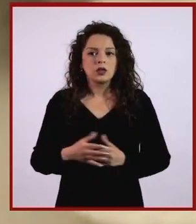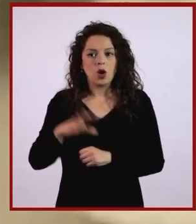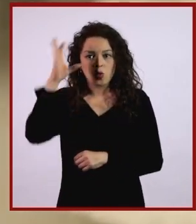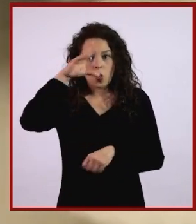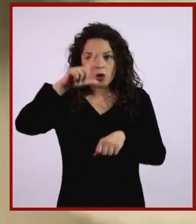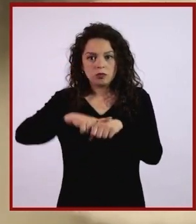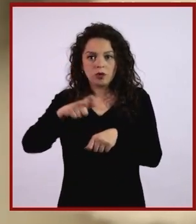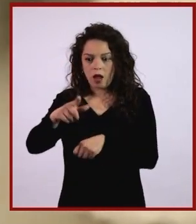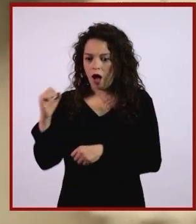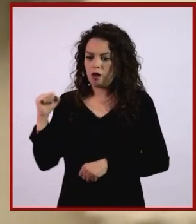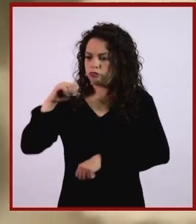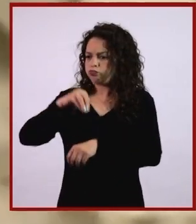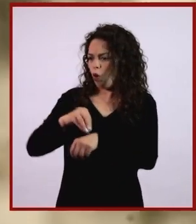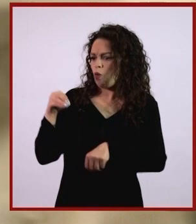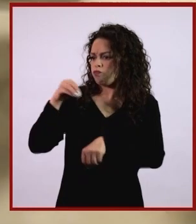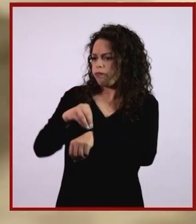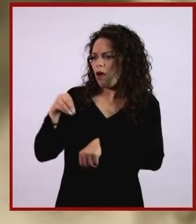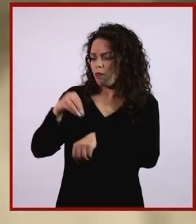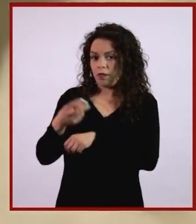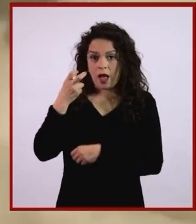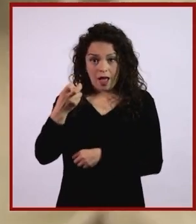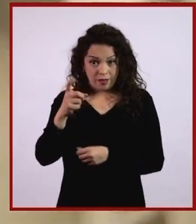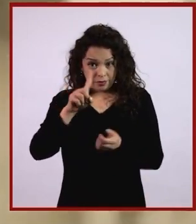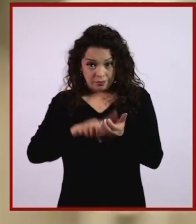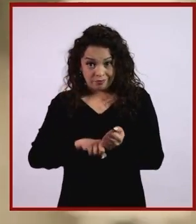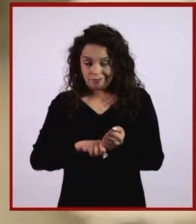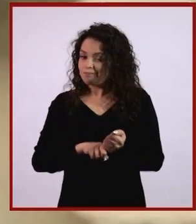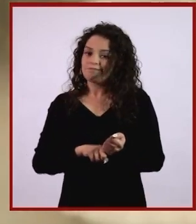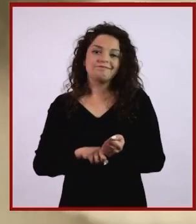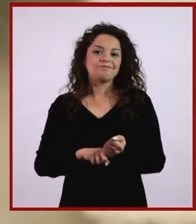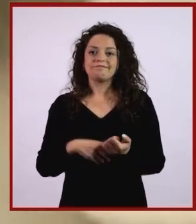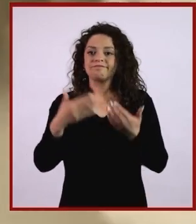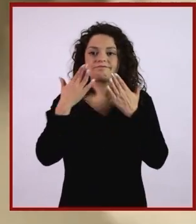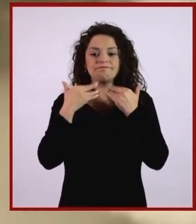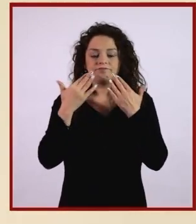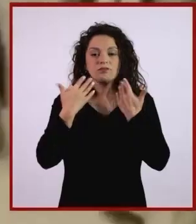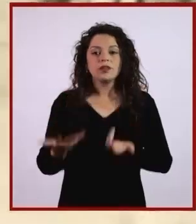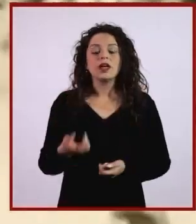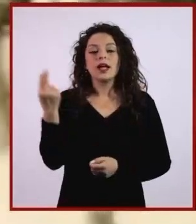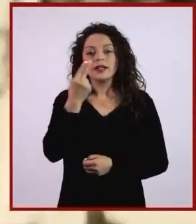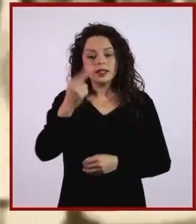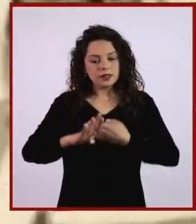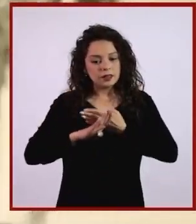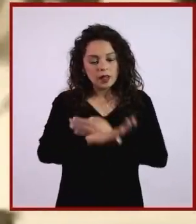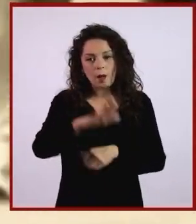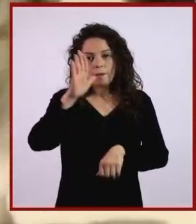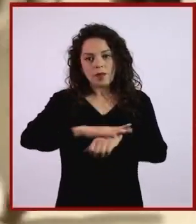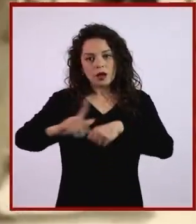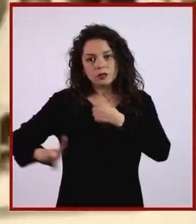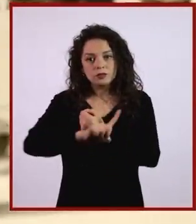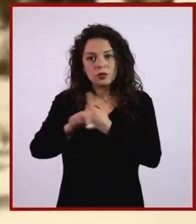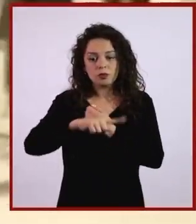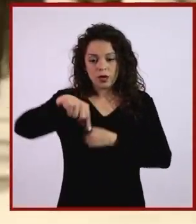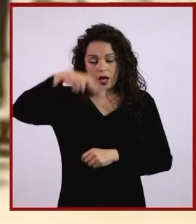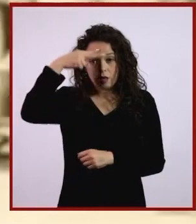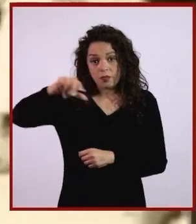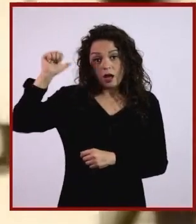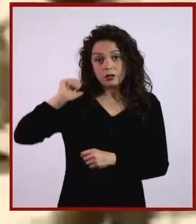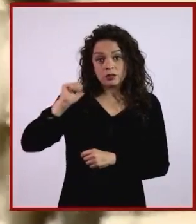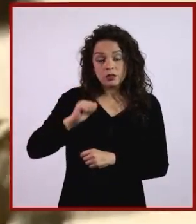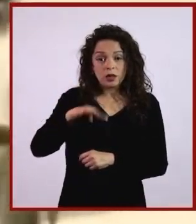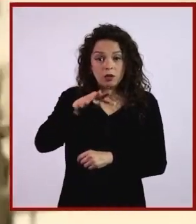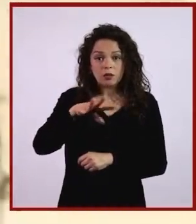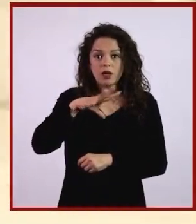su cultura a los demás grupos. Eso no es un camino a la cohesión social, sino lo que ha hecho es generar más conflictos. Por ejemplo, en México, en el siglo